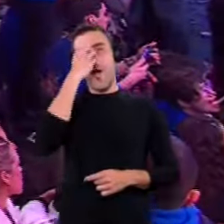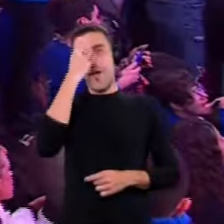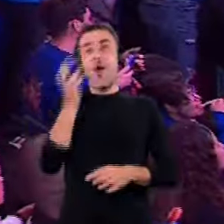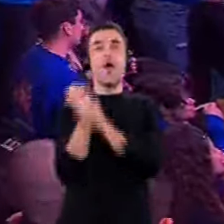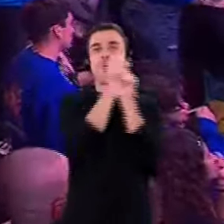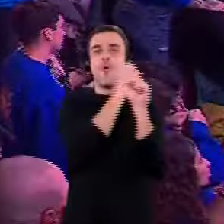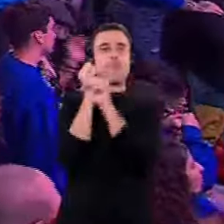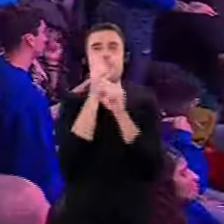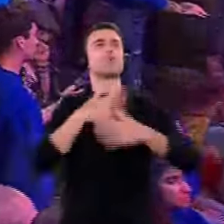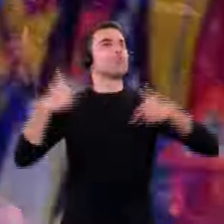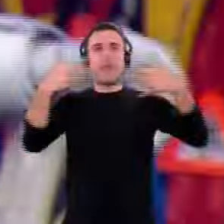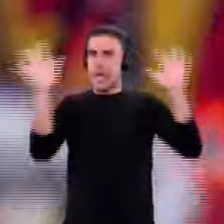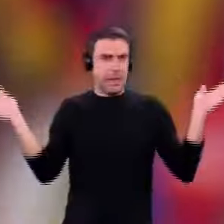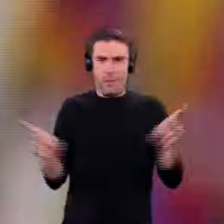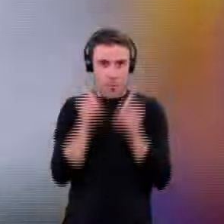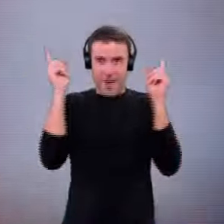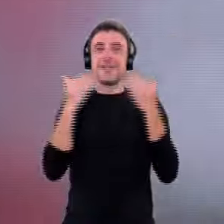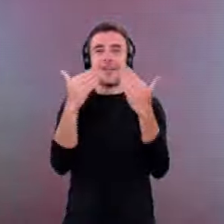murga que ustedes quieran! ¡Gracias!